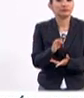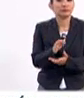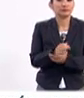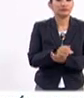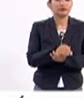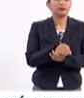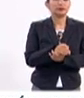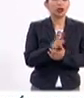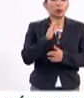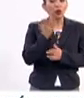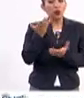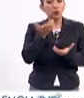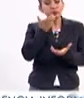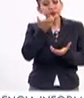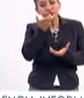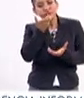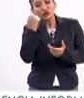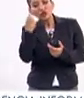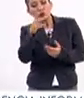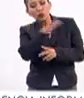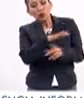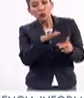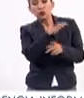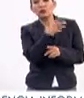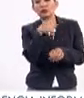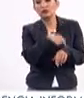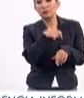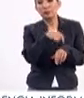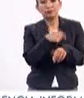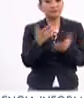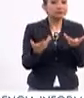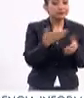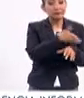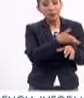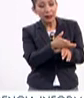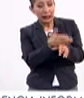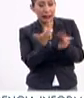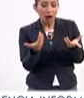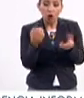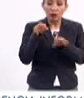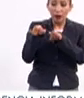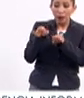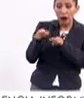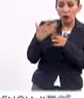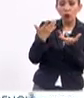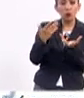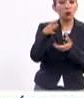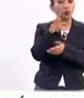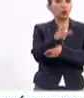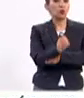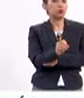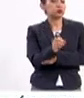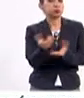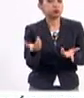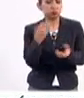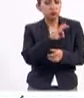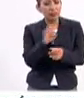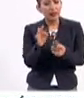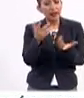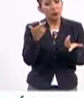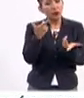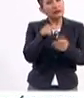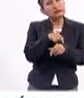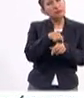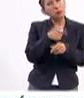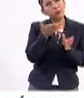uno adecuarlo a sus espacios, a sus tiempos, ya sean familiares, ya sean laborales, ya sean de cualquier